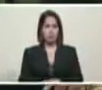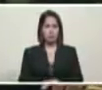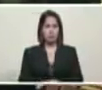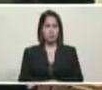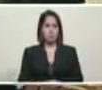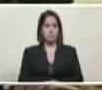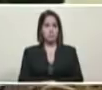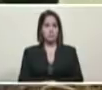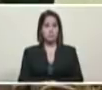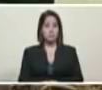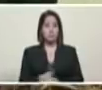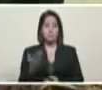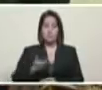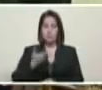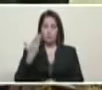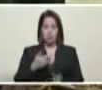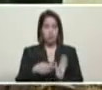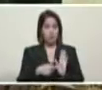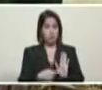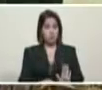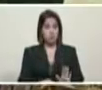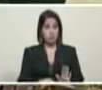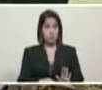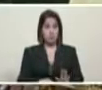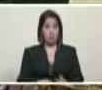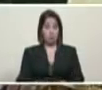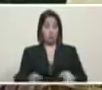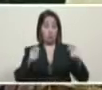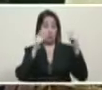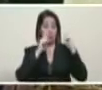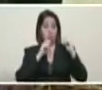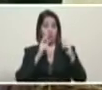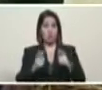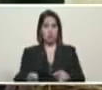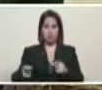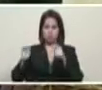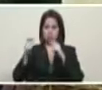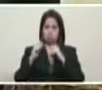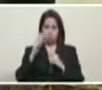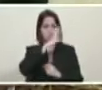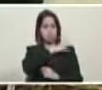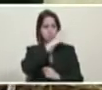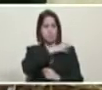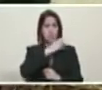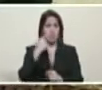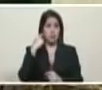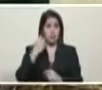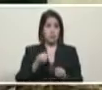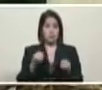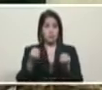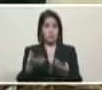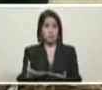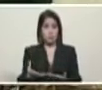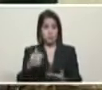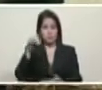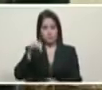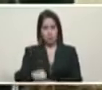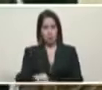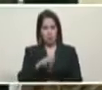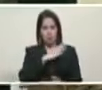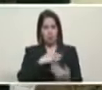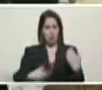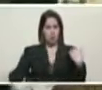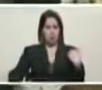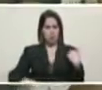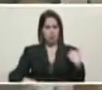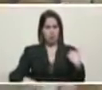Es importante destacar que los reconocimientos, las condecoraciones que el día de hoy serán entregados a cada uno de estos funcionarios de la Guardia